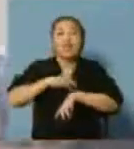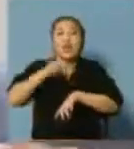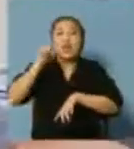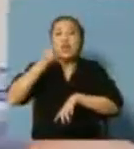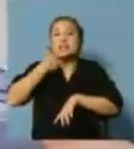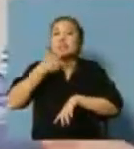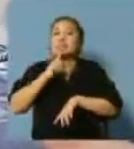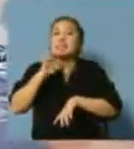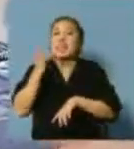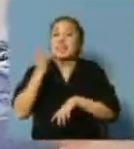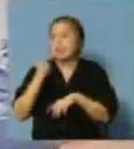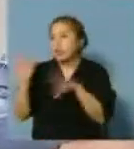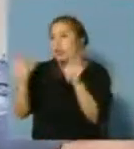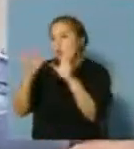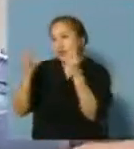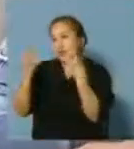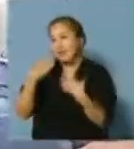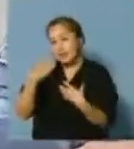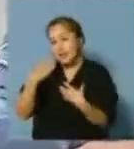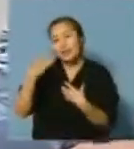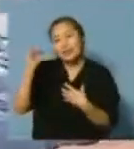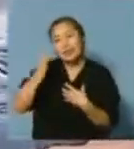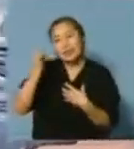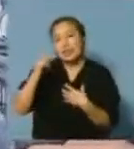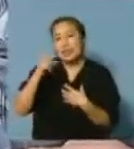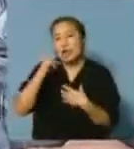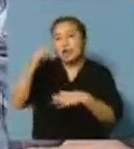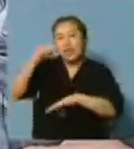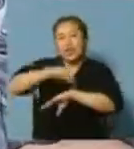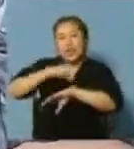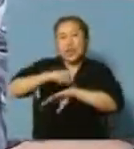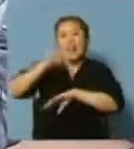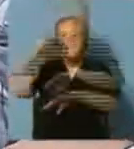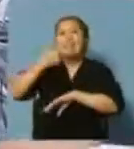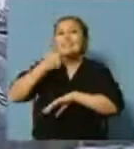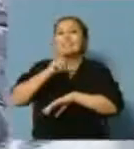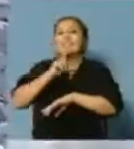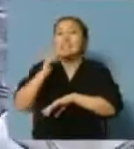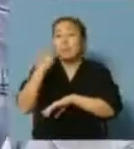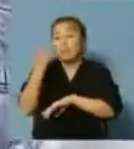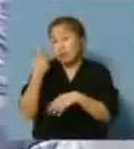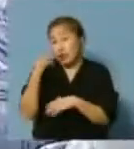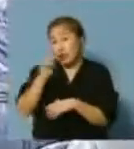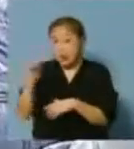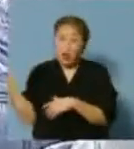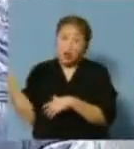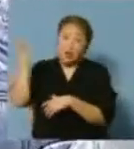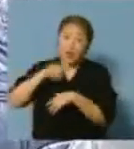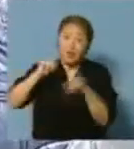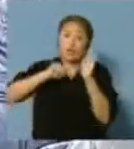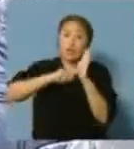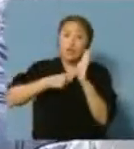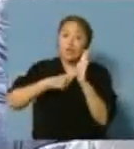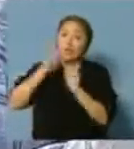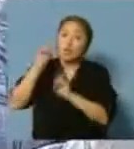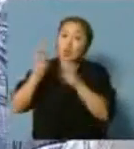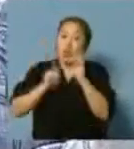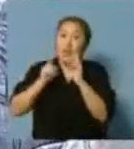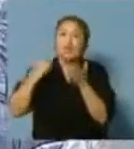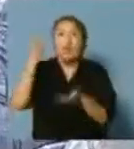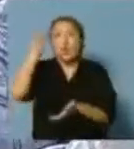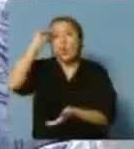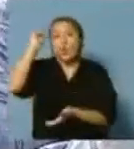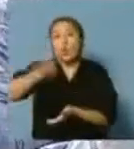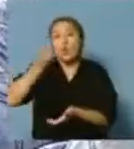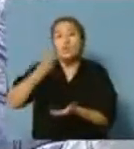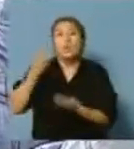Lastra, buenas tardes. Hola, buenas tardes. Bueno, así es. El doctor Leandro Rodríguez Lastra, que todos pudieron ver de Chipoleti, que había, sufre y está con el tema del juicio